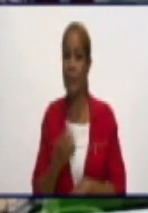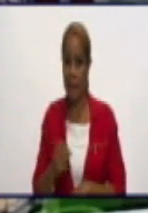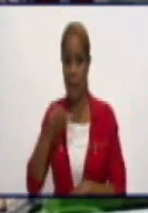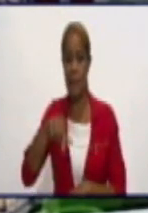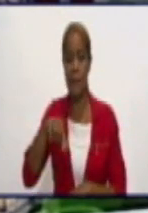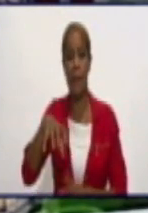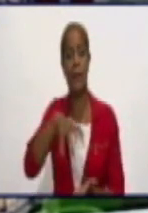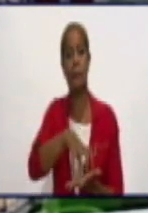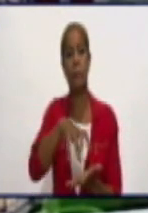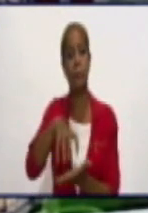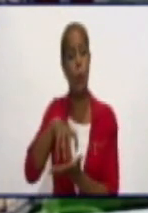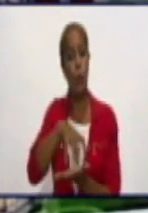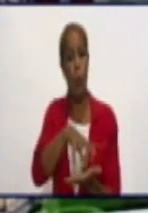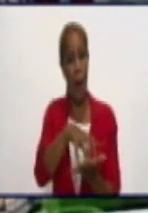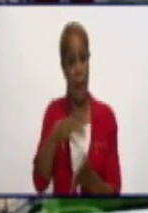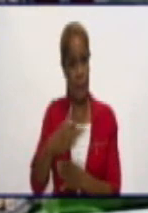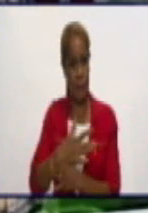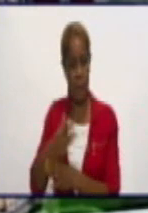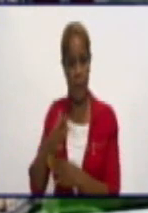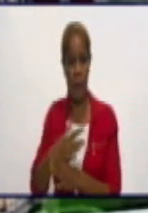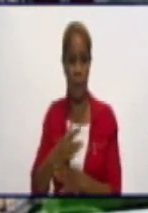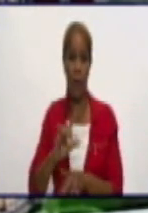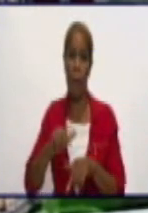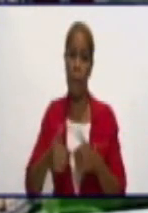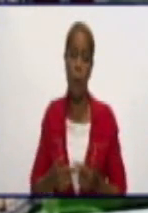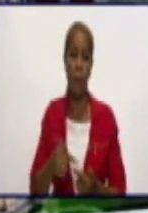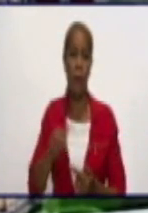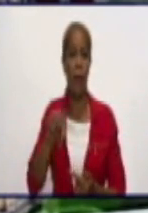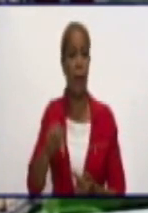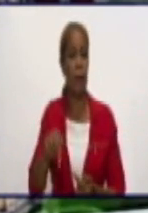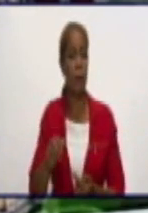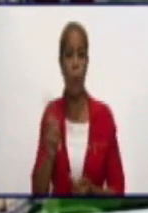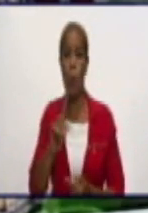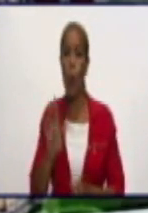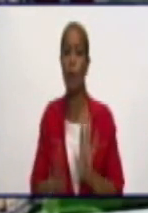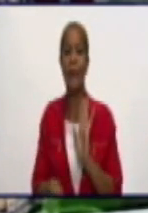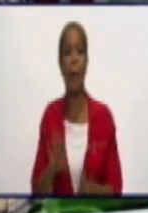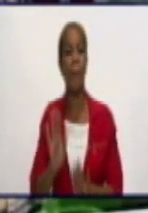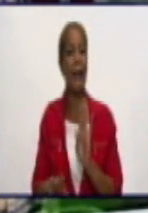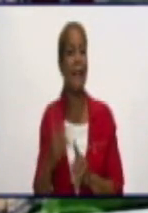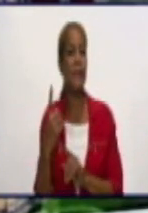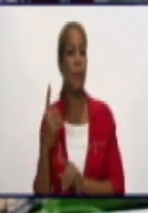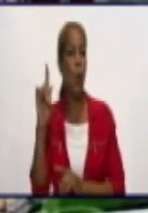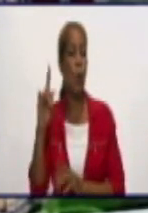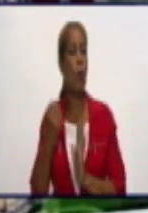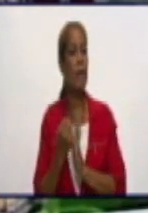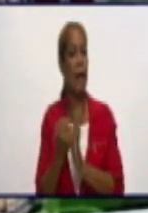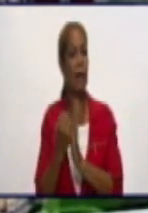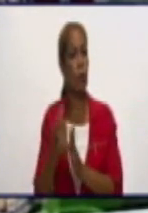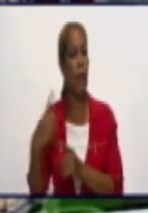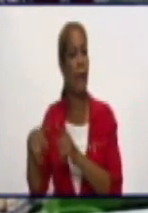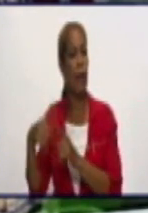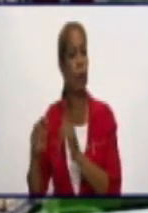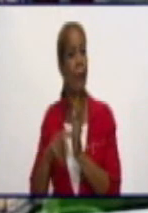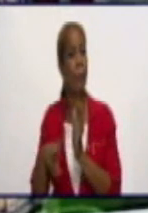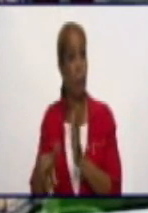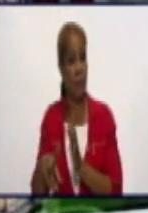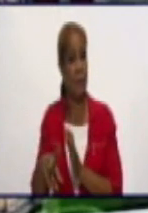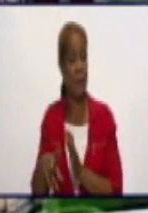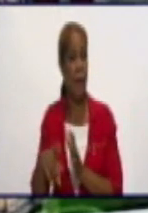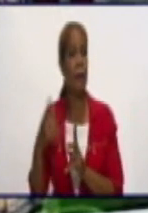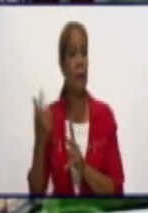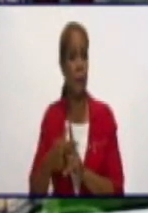trabajo de la empresa eléctrica es muy dinámico y no depende solo de la generación, depende incluso hasta de las condiciones atmosféricas, ¿verdad,